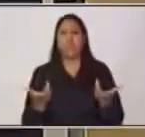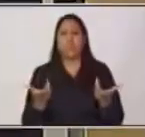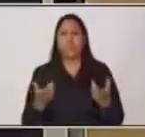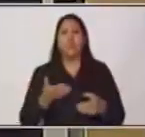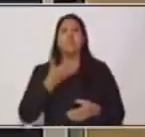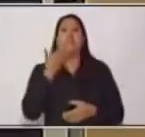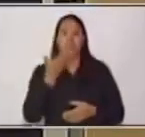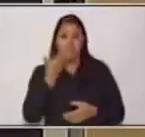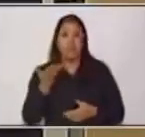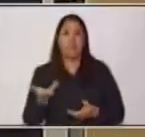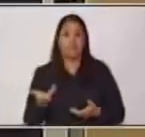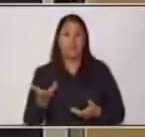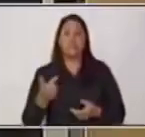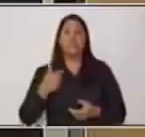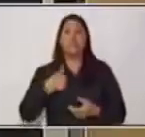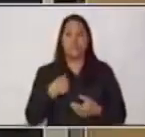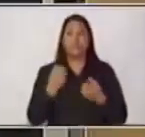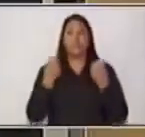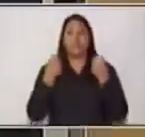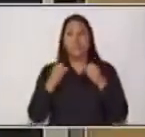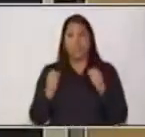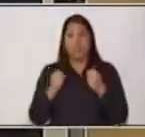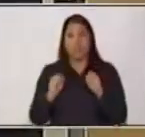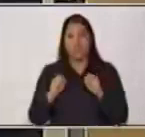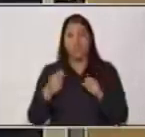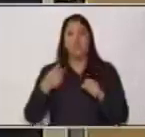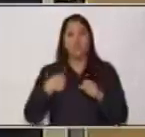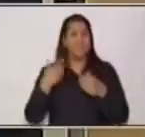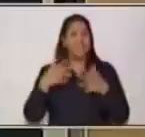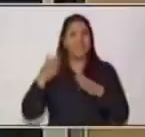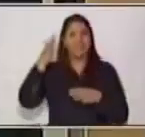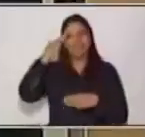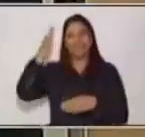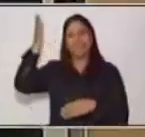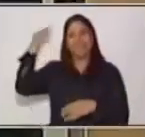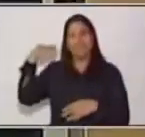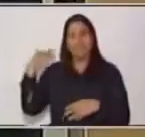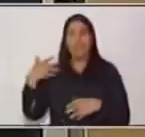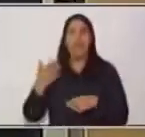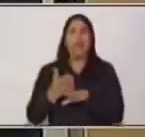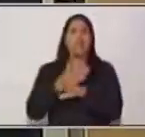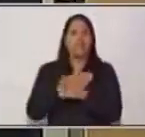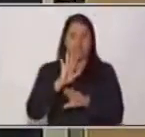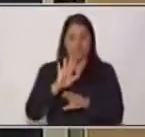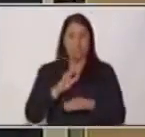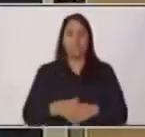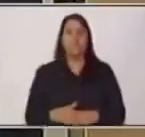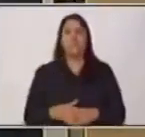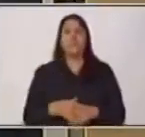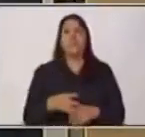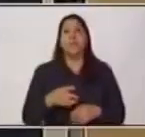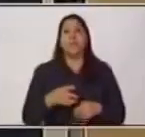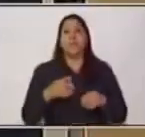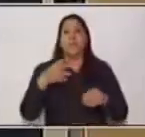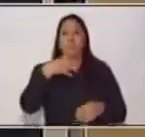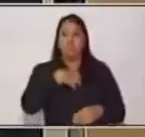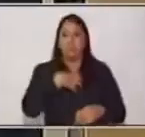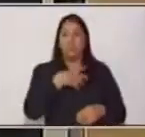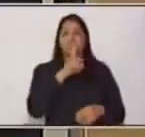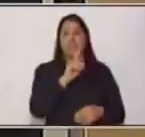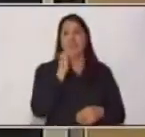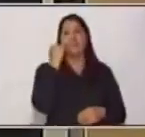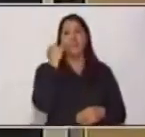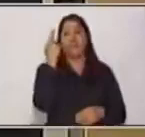fácil. Voy a aplicar lo que ya hemos aplicado antes, que es la propiedad distributiva. Vamos a